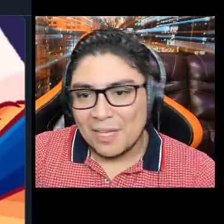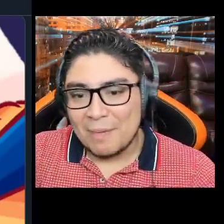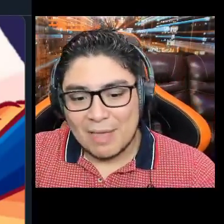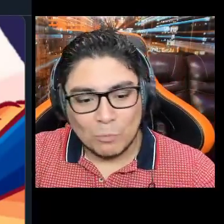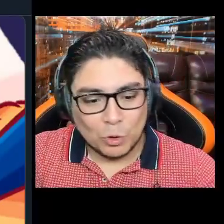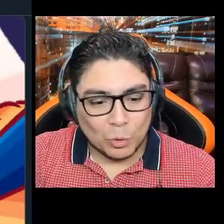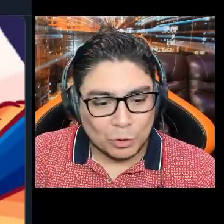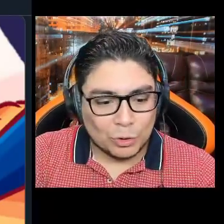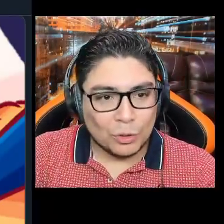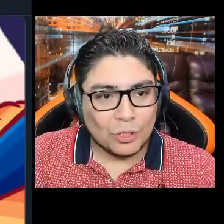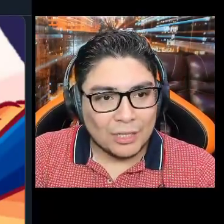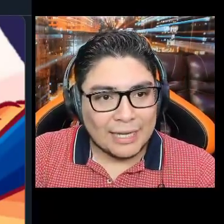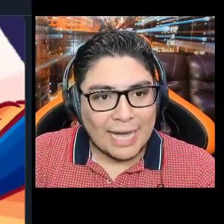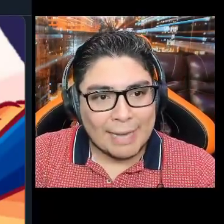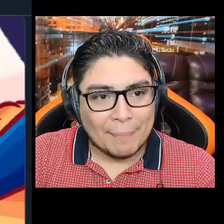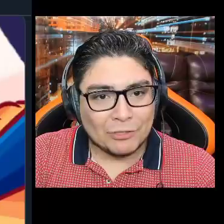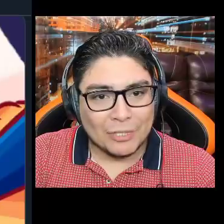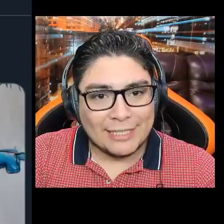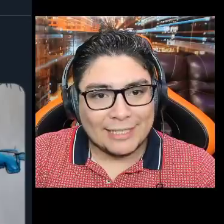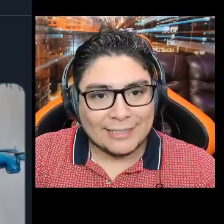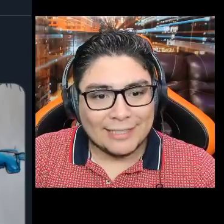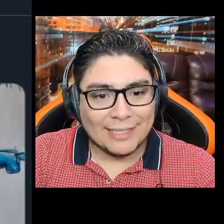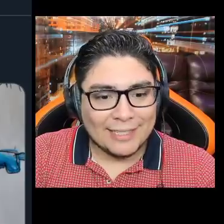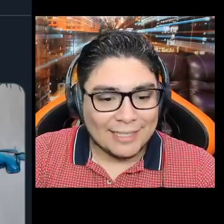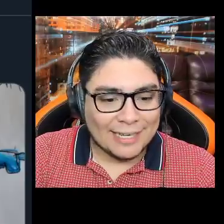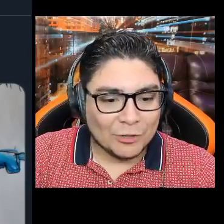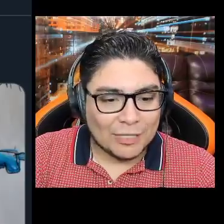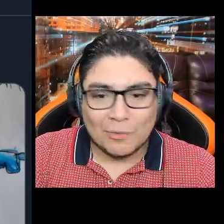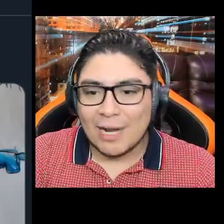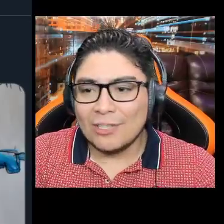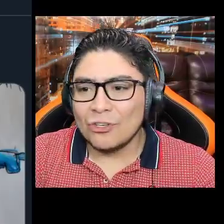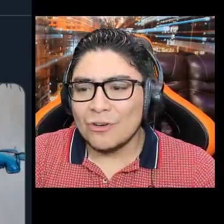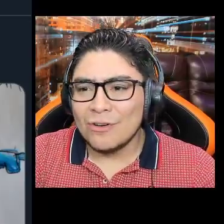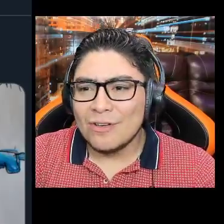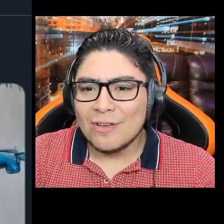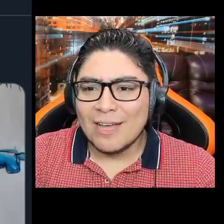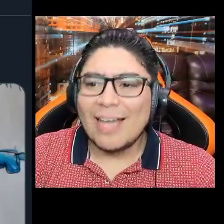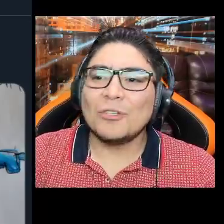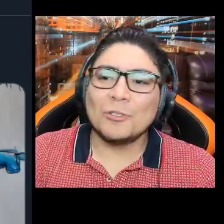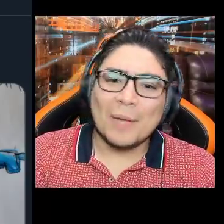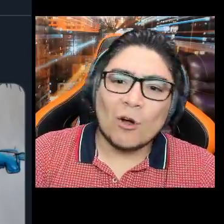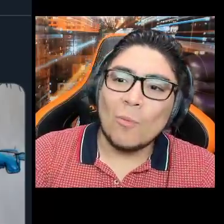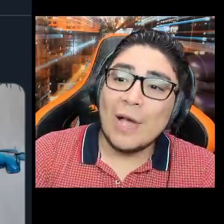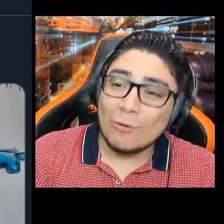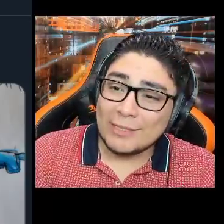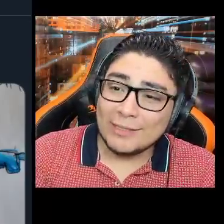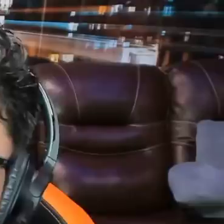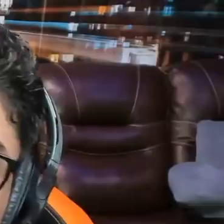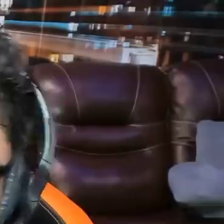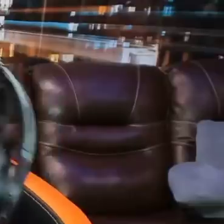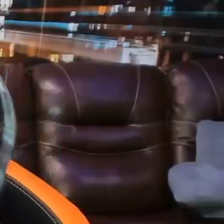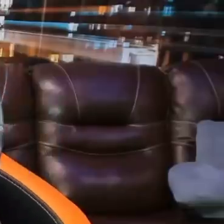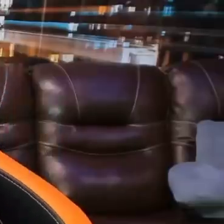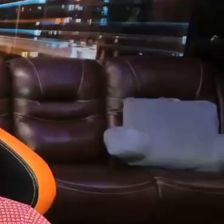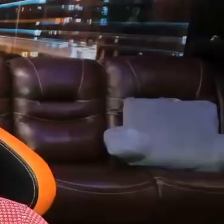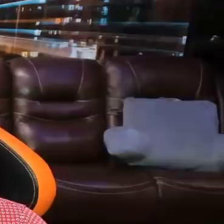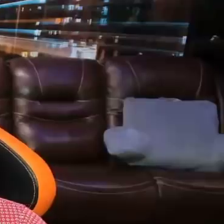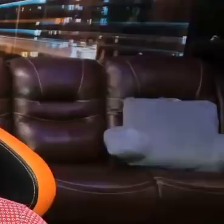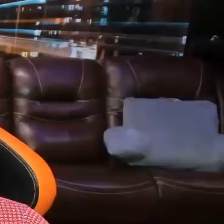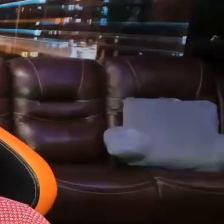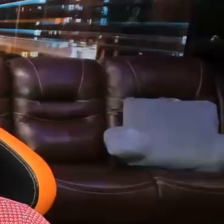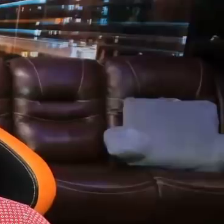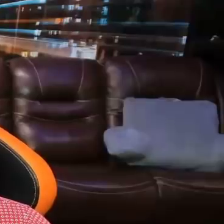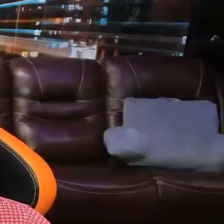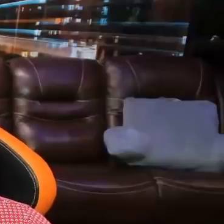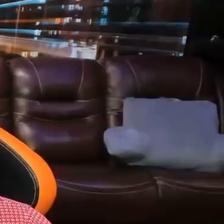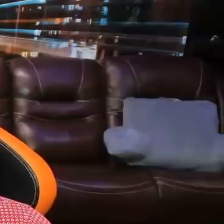y me da mucho gusto que haya personitas que nos dan una lección ellos los ven como héroes aunque otros los vean